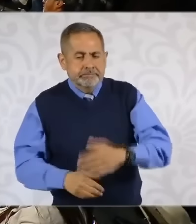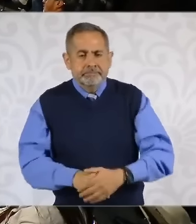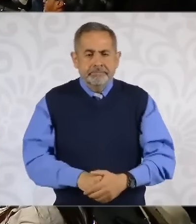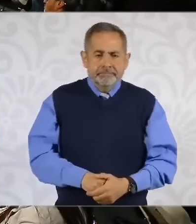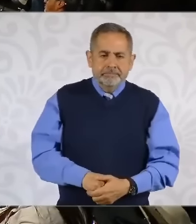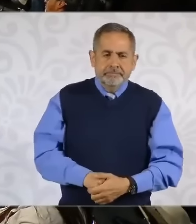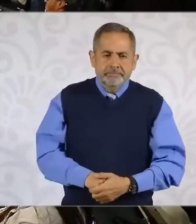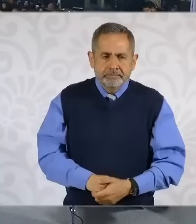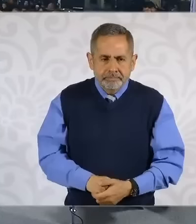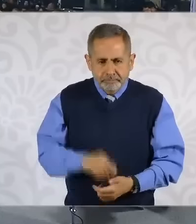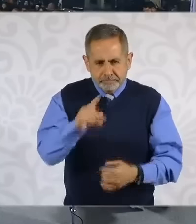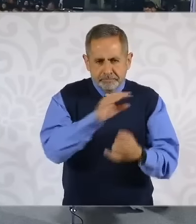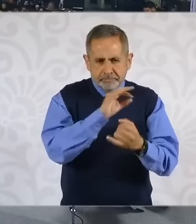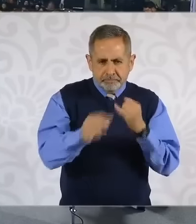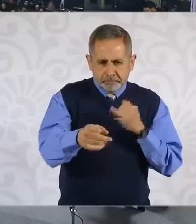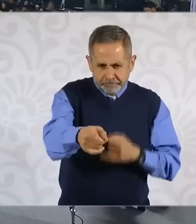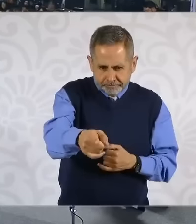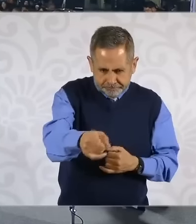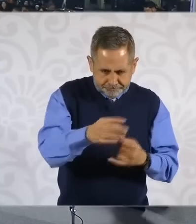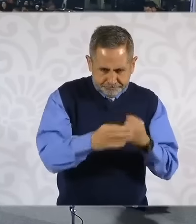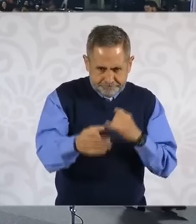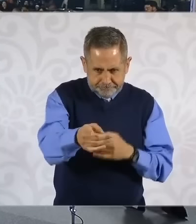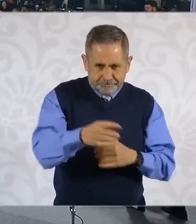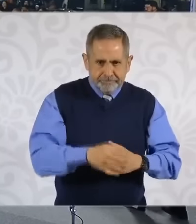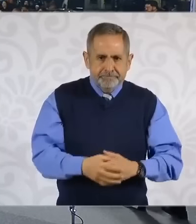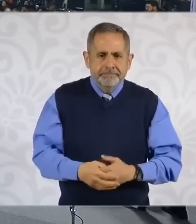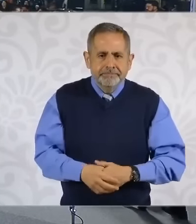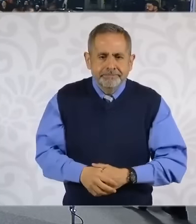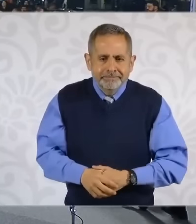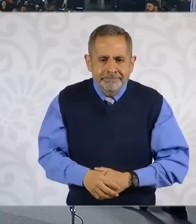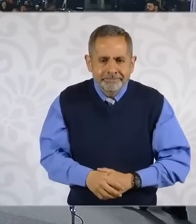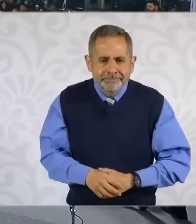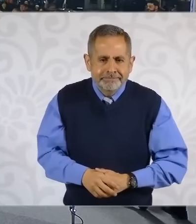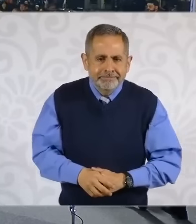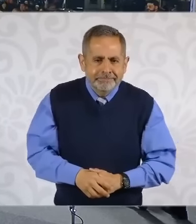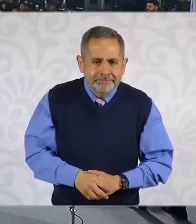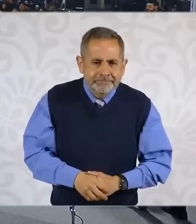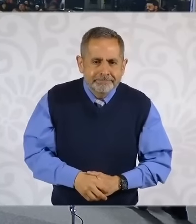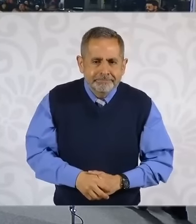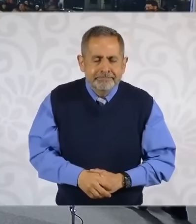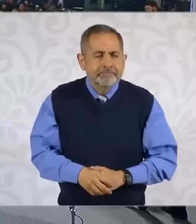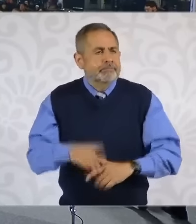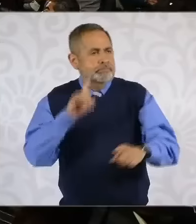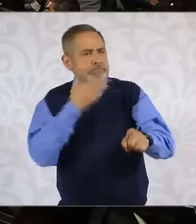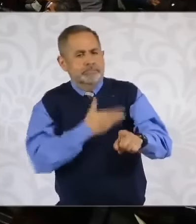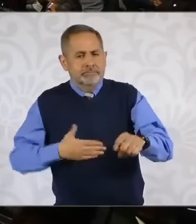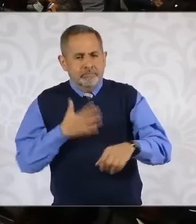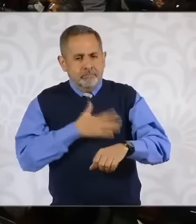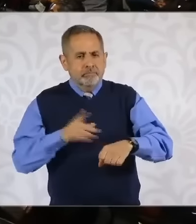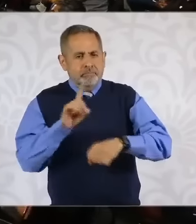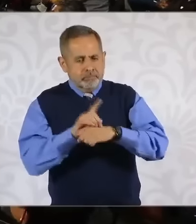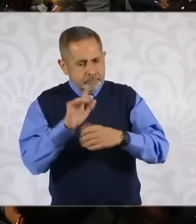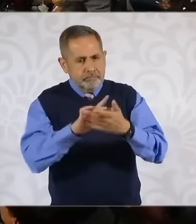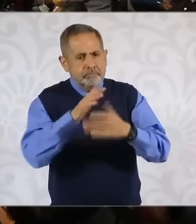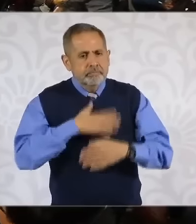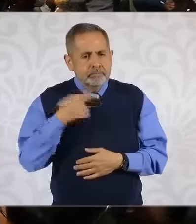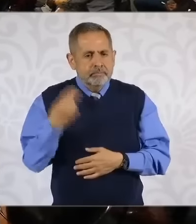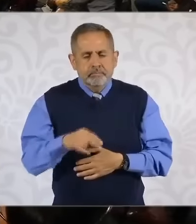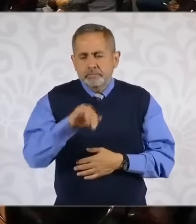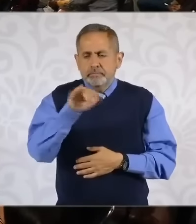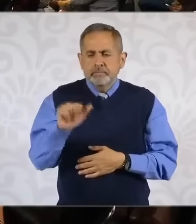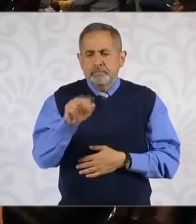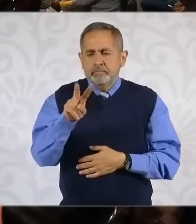A ver, el último aquí adelante, que fue la tómbola. Presidenta, buenos días, gracias. Mi nombre es Javier